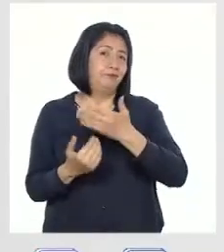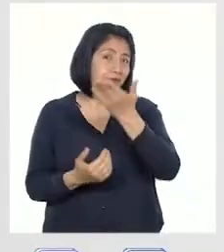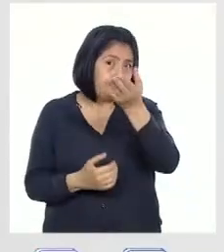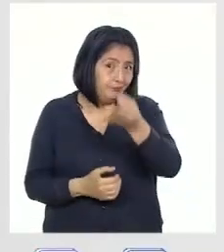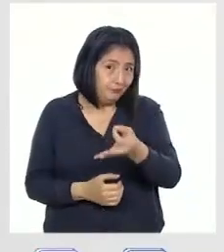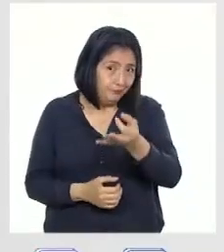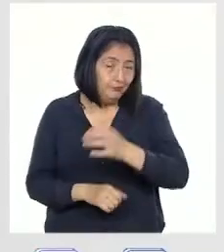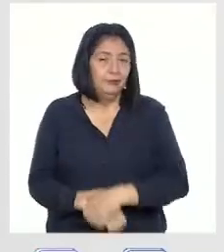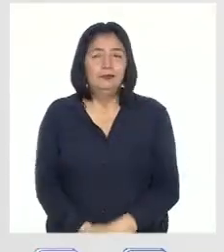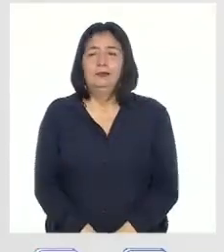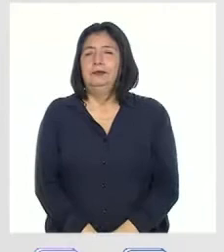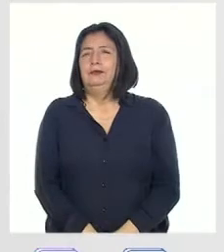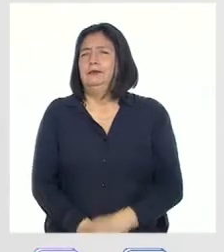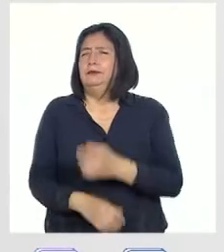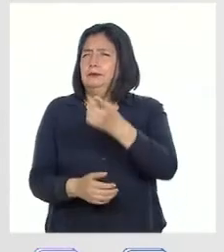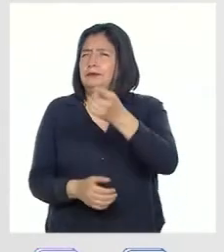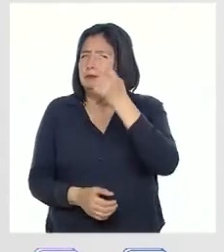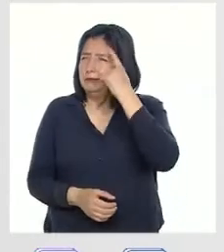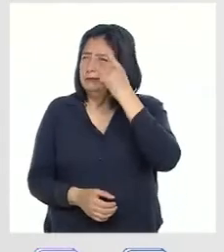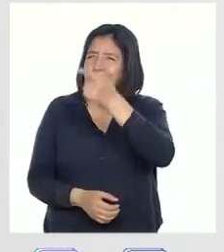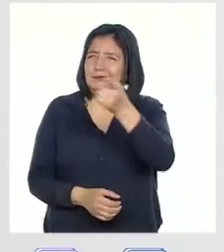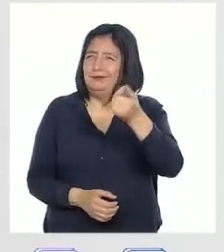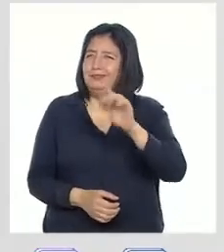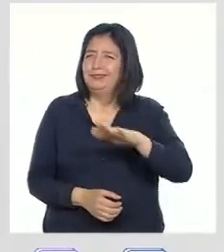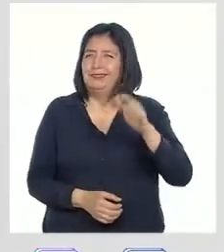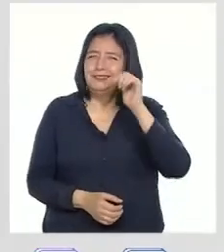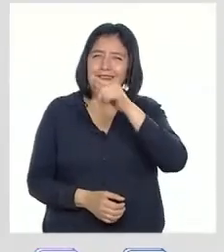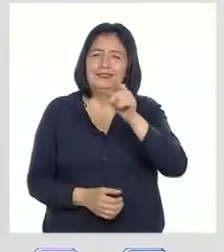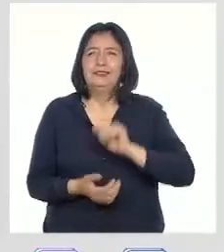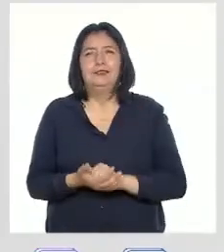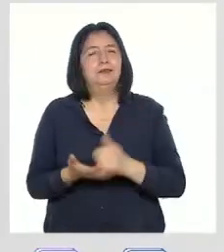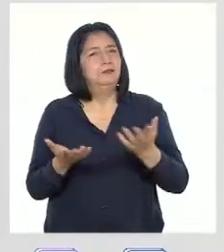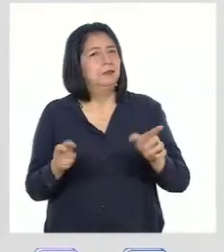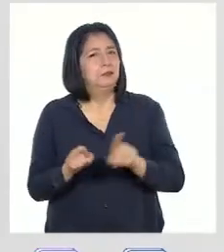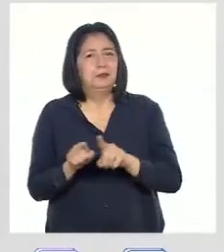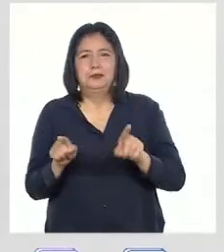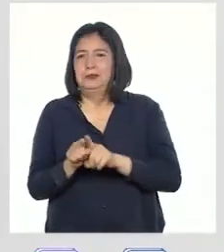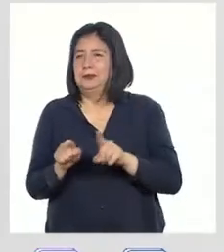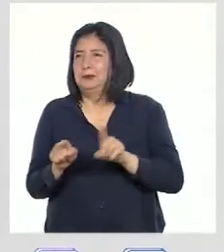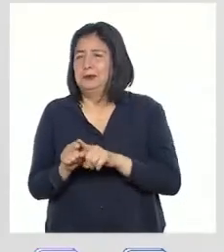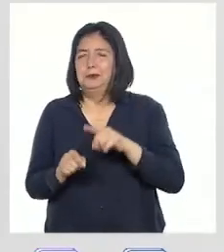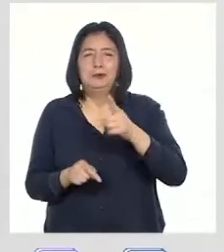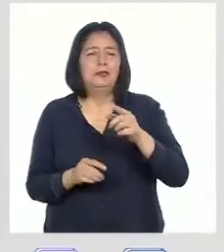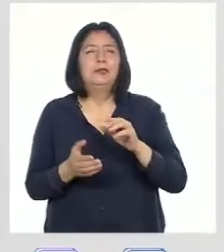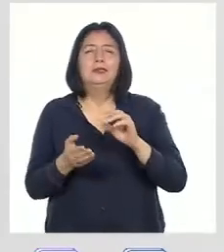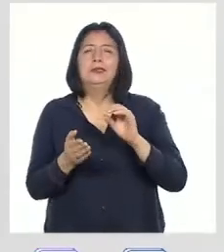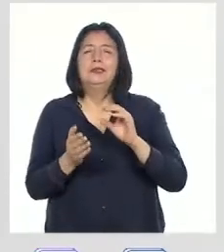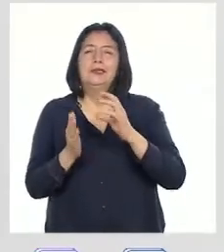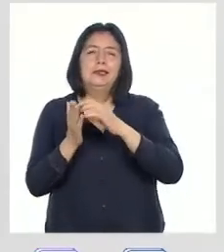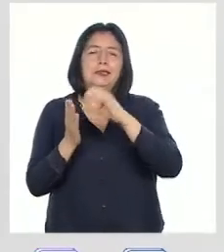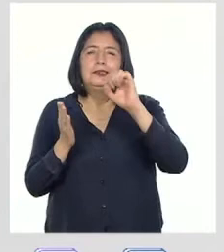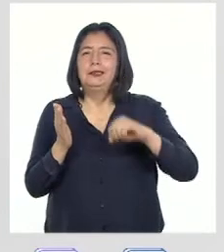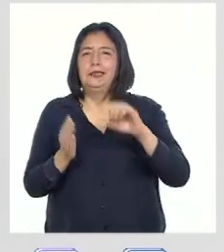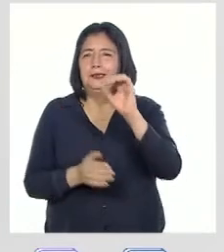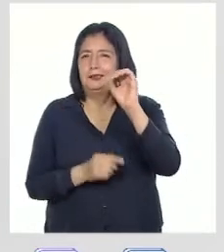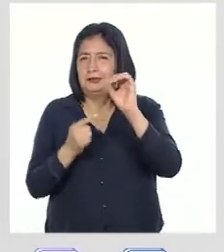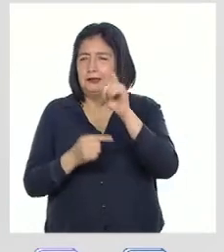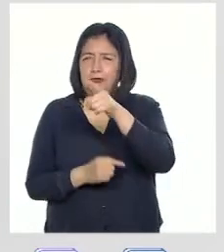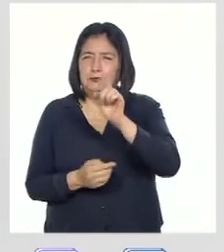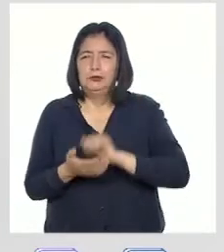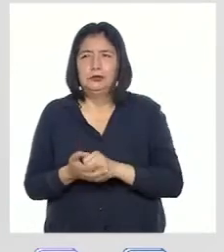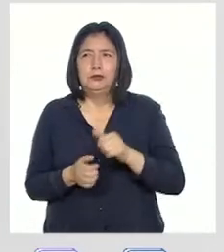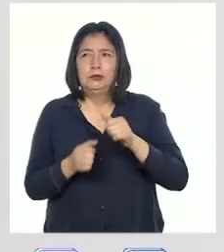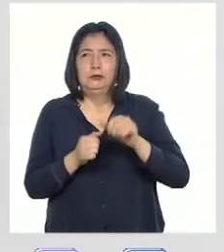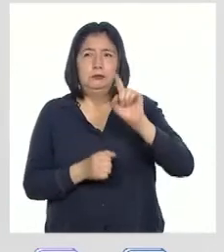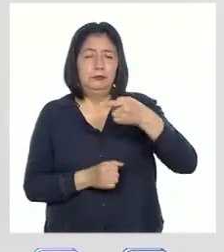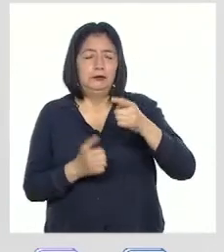Facilísimo, ¿verdad? ¿Qué les pareció, chicas y chicos? Y es lo mismo que borrar el cero, porque si te das cuenta, si al